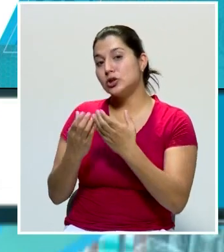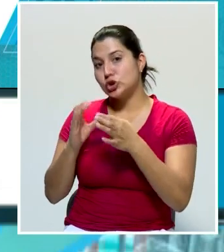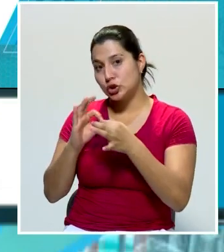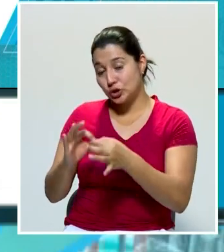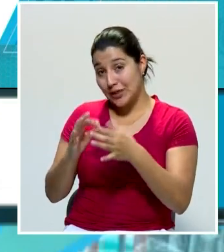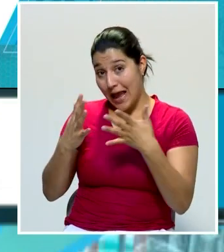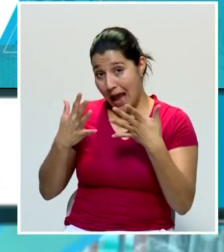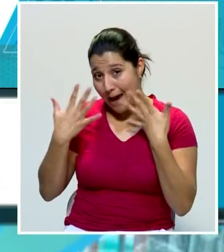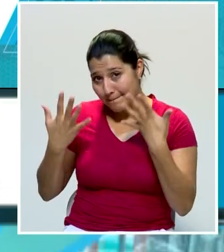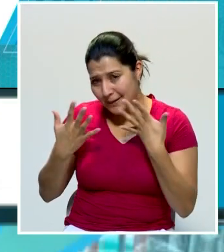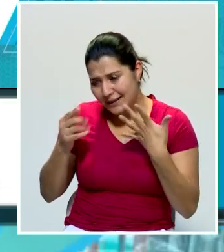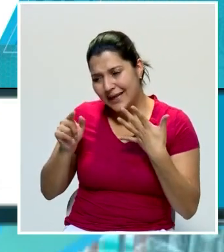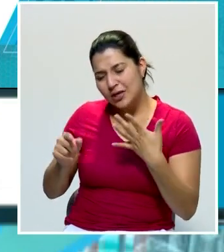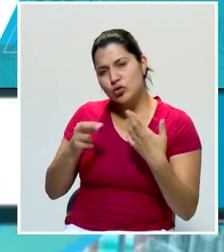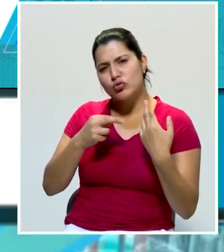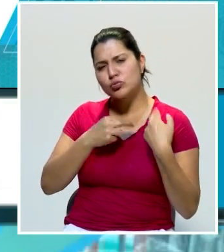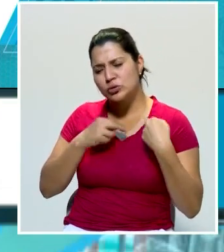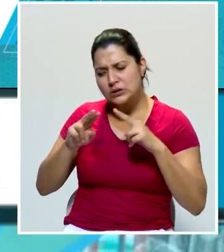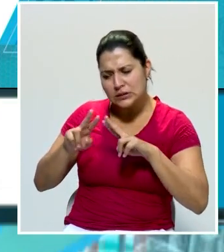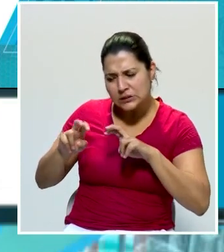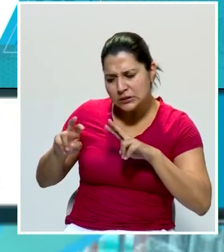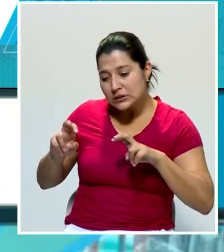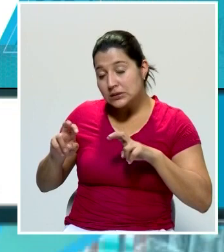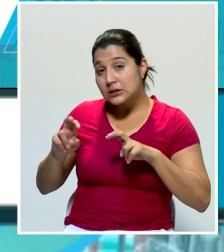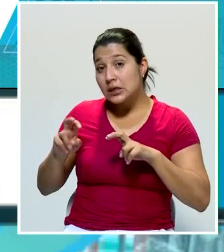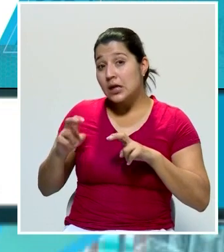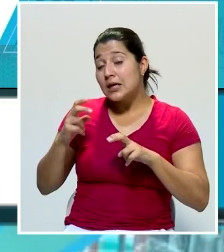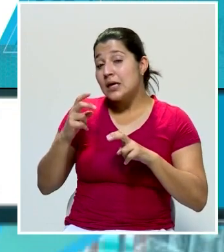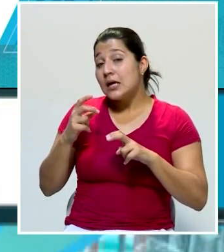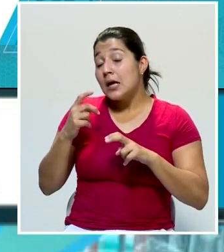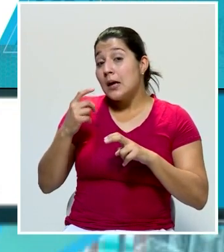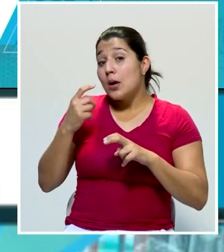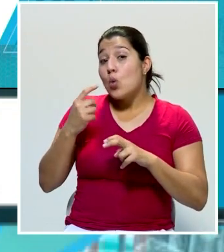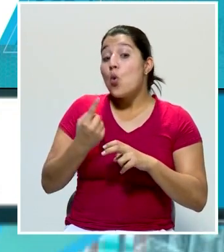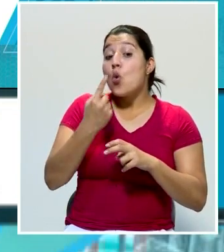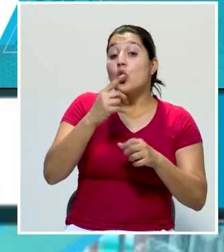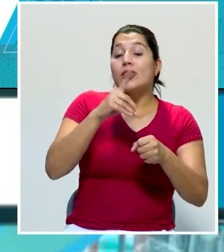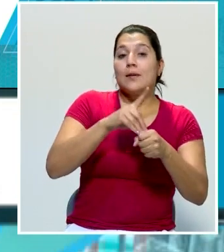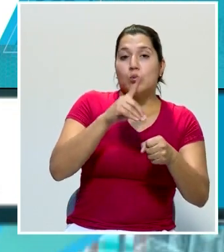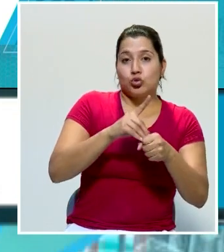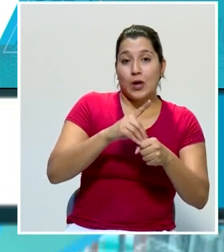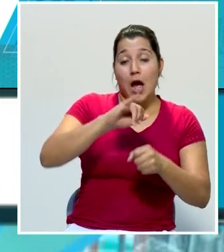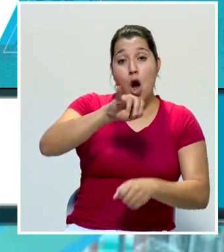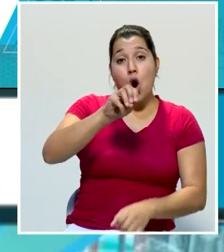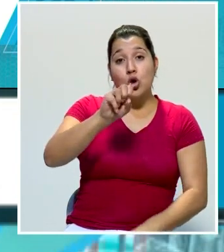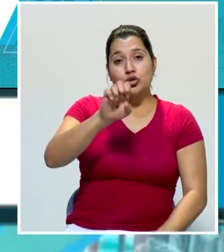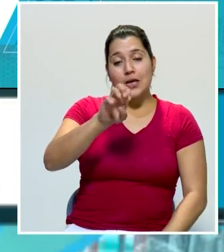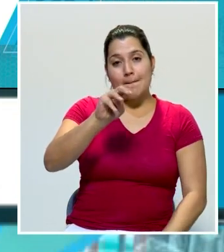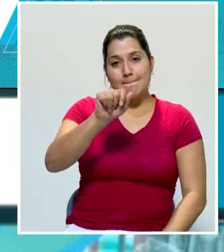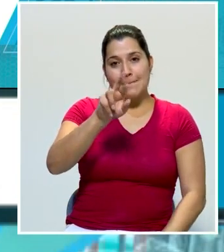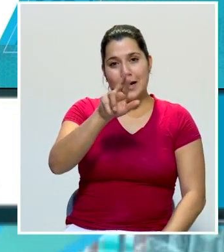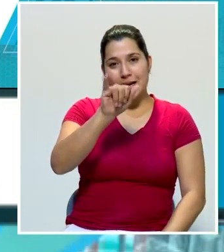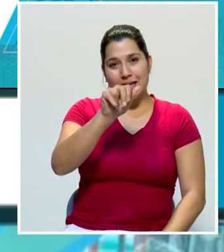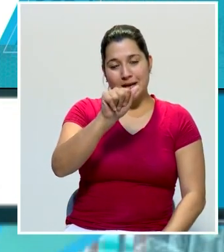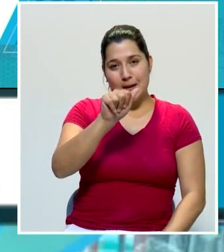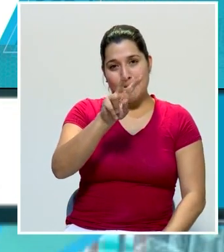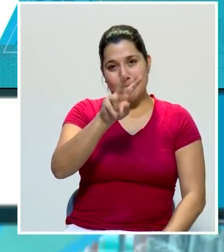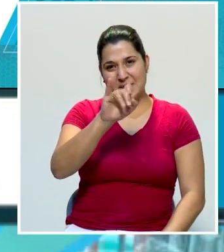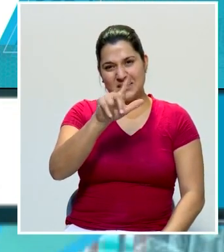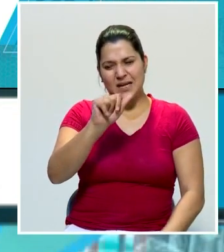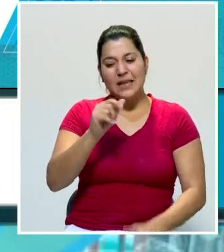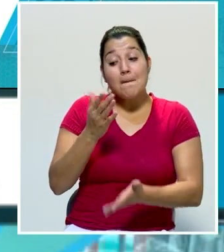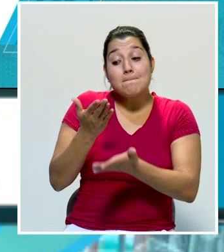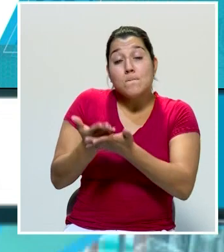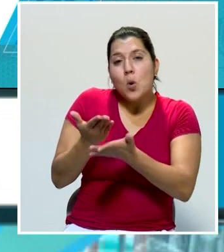ser dictaminado un texto sustitutivo elaborado por el diputado José María Villalta. Ok,